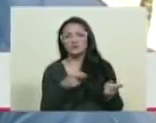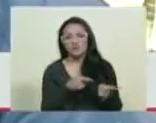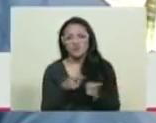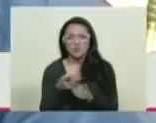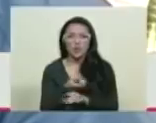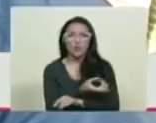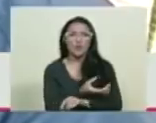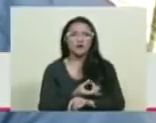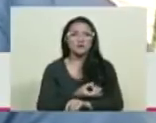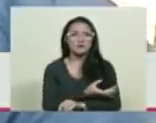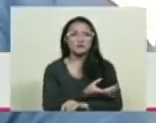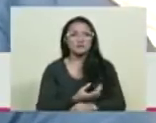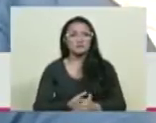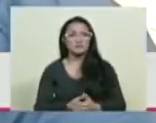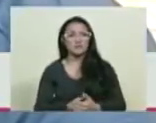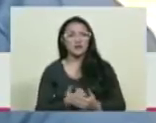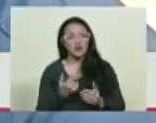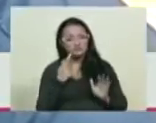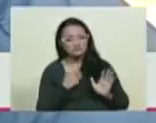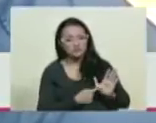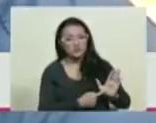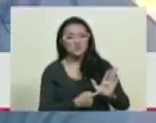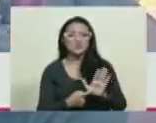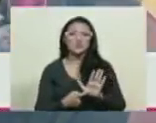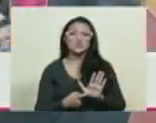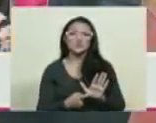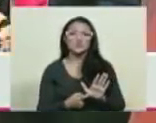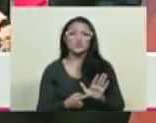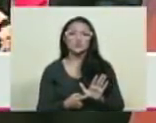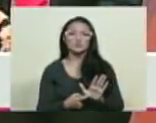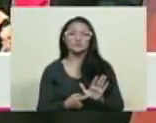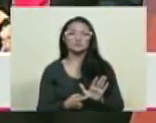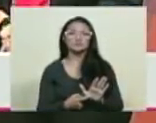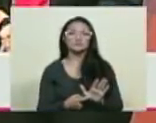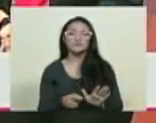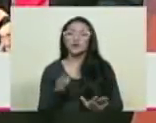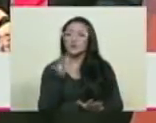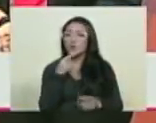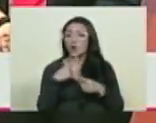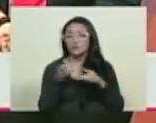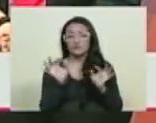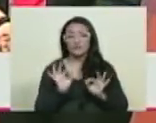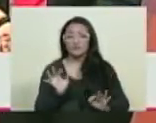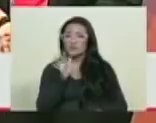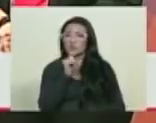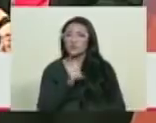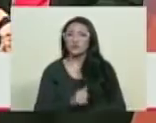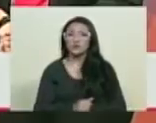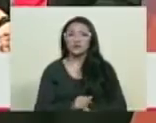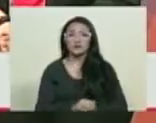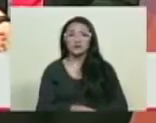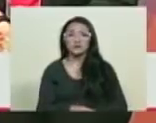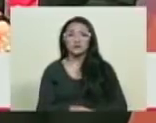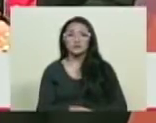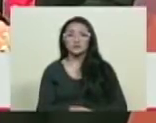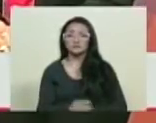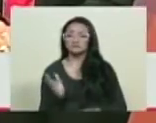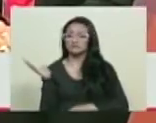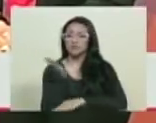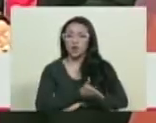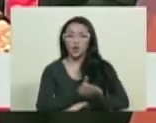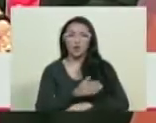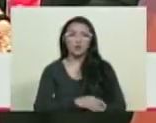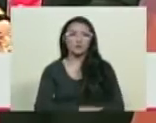las guarimbas le demostramos por la vía violenta que no hay opción los derrotamos